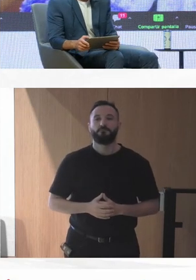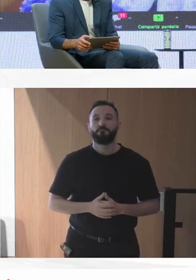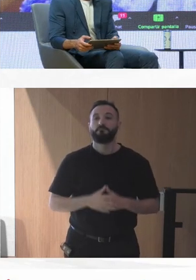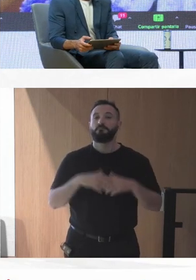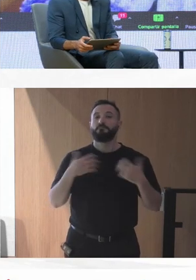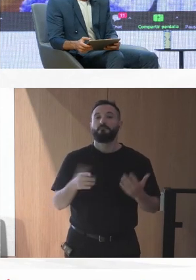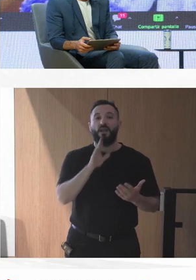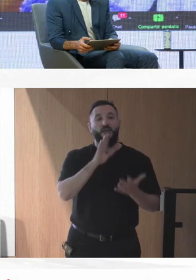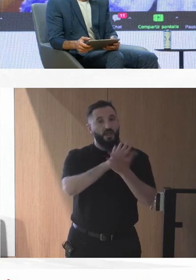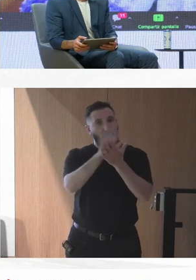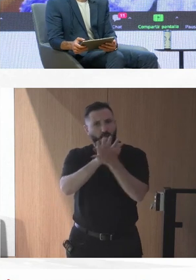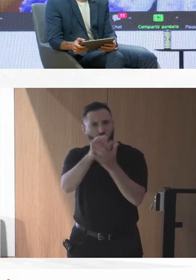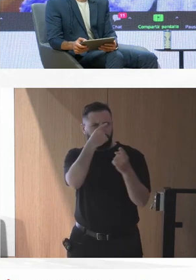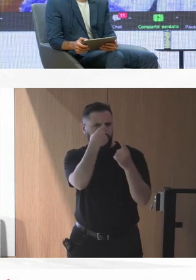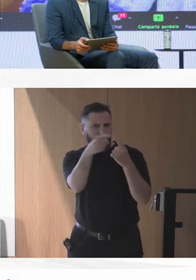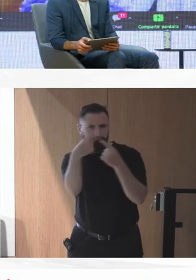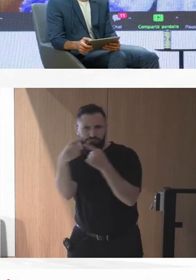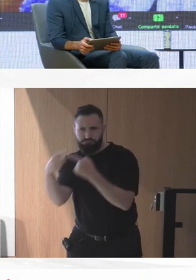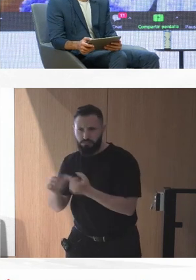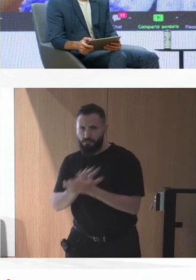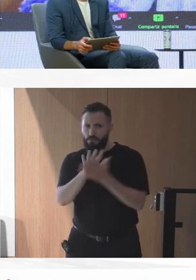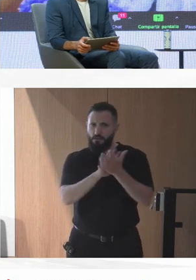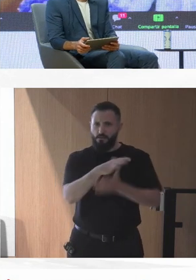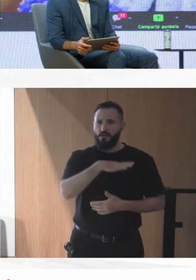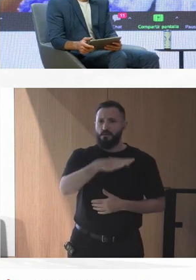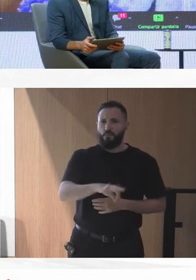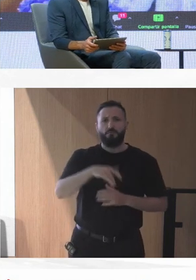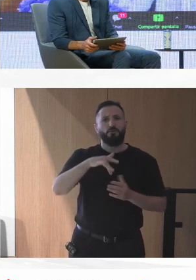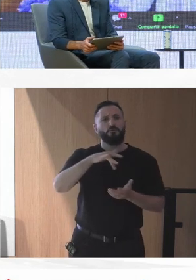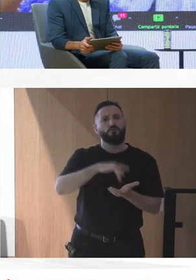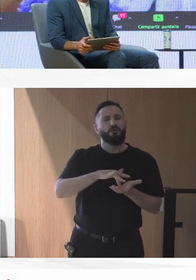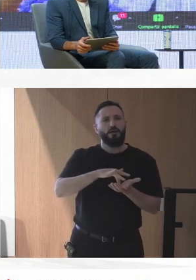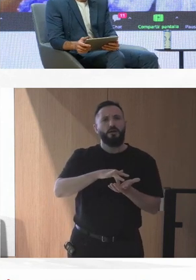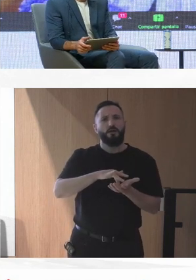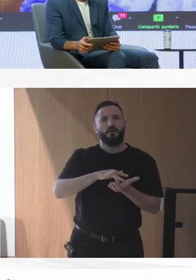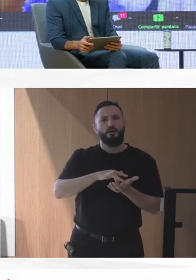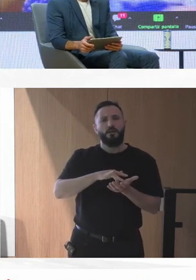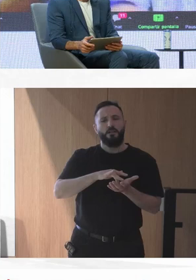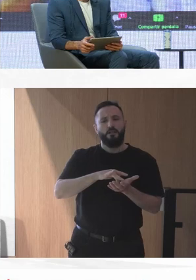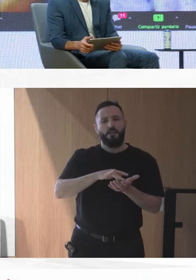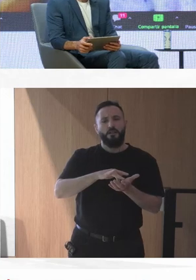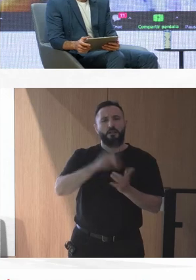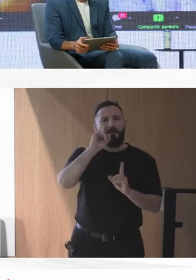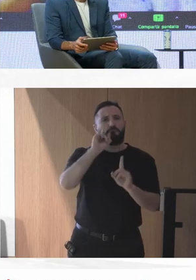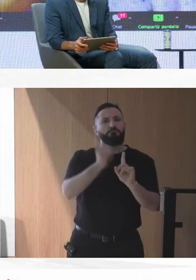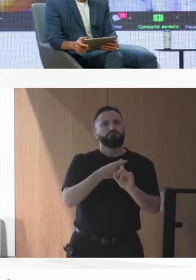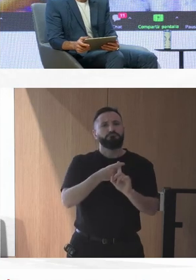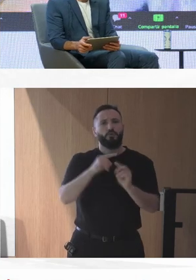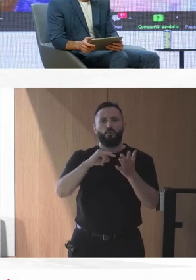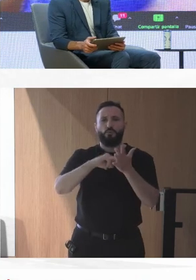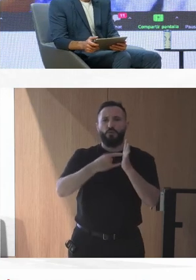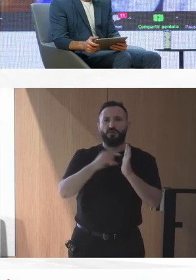Se han mencionado muchas cosas que también luego vienen en, bueno, podemos encontrar en los hallazgos del